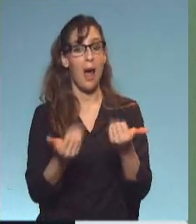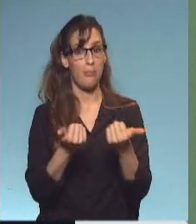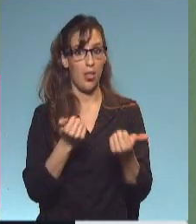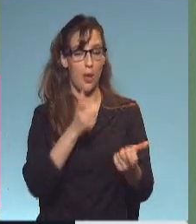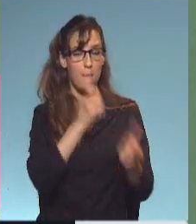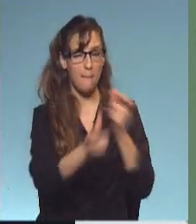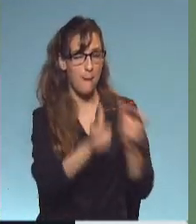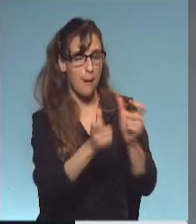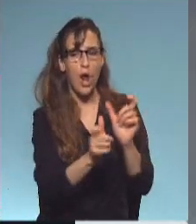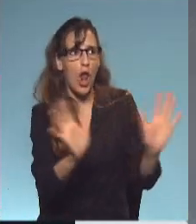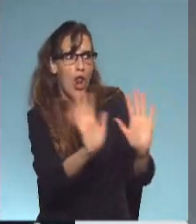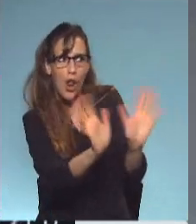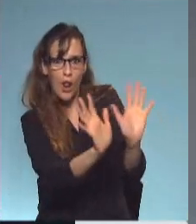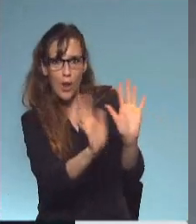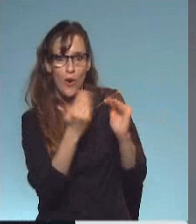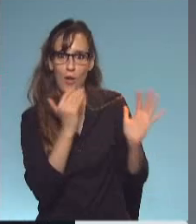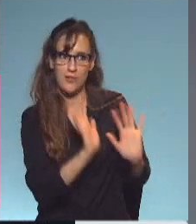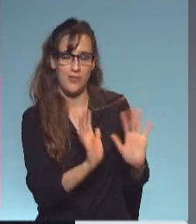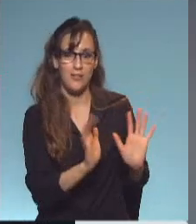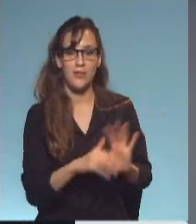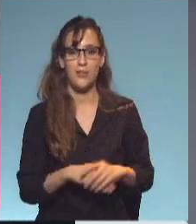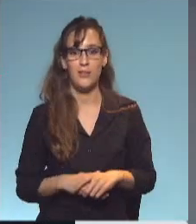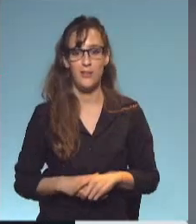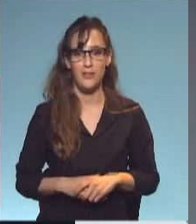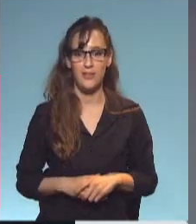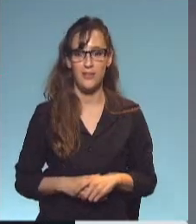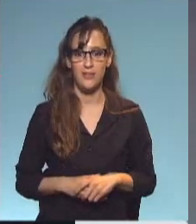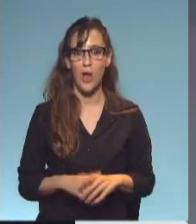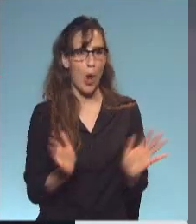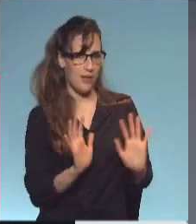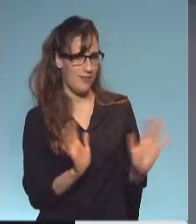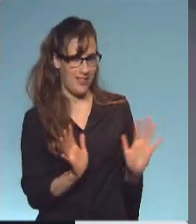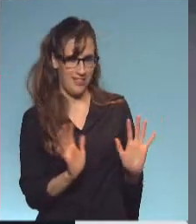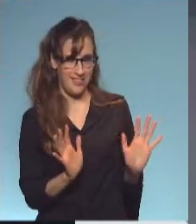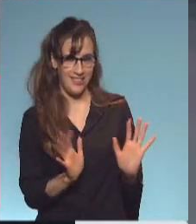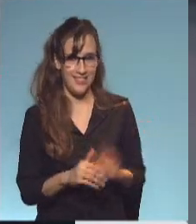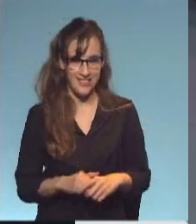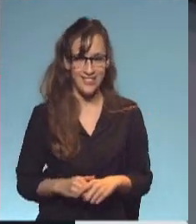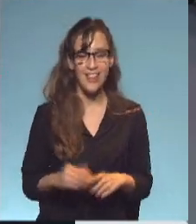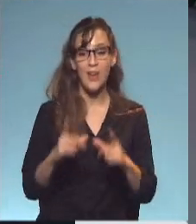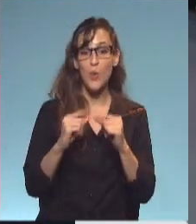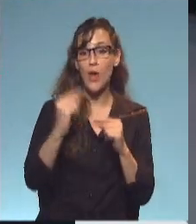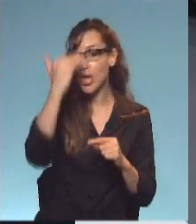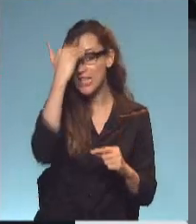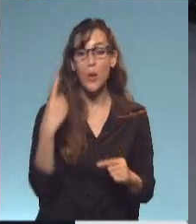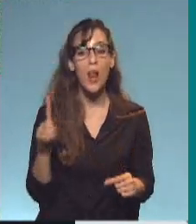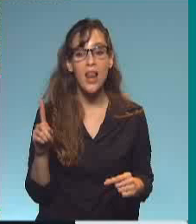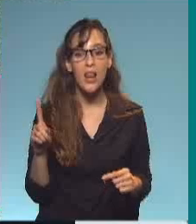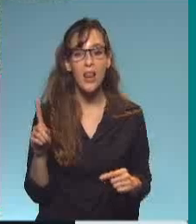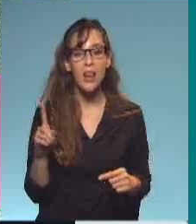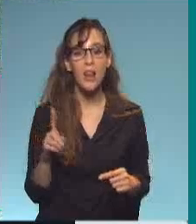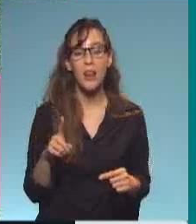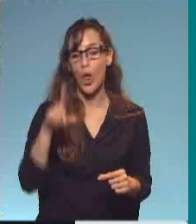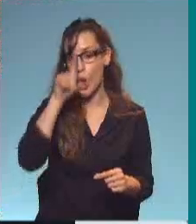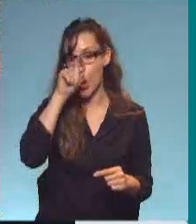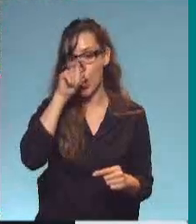guitarra. No, no, no, no, no, no, no, no, no, no, no. Puede pasar. ¿Y la 15? ¿Te tiro la 15 o no? Andrés, ¿te tiro sí, la 15? Sí, sí, sí, sí. Loro, 15,